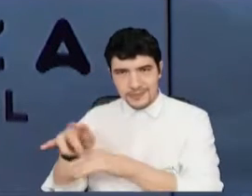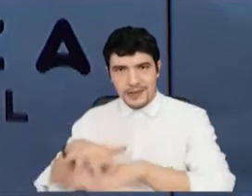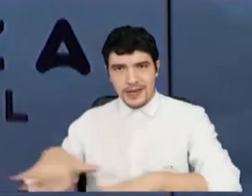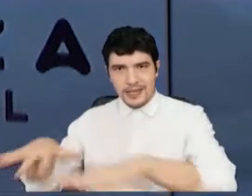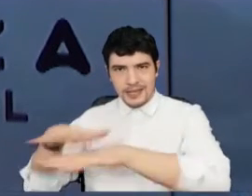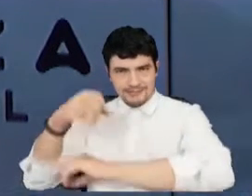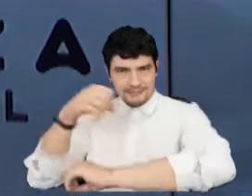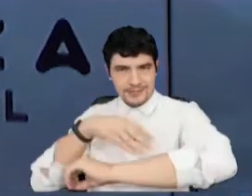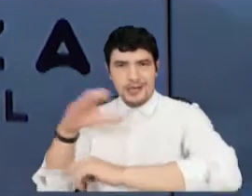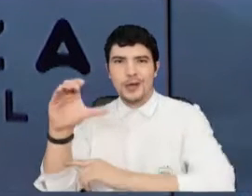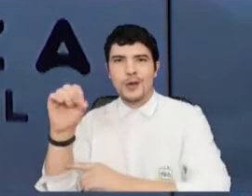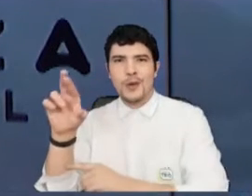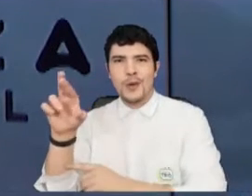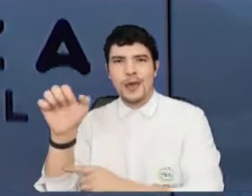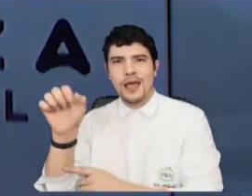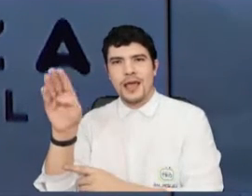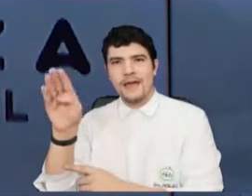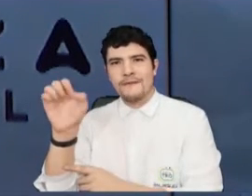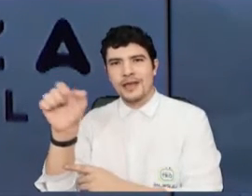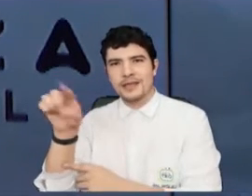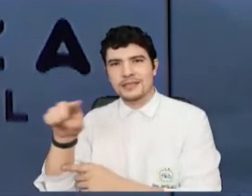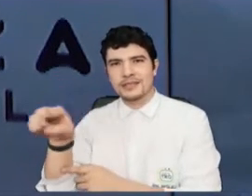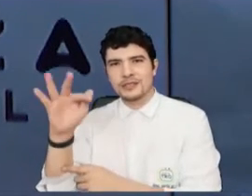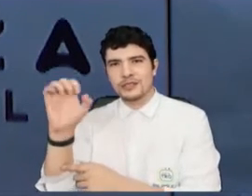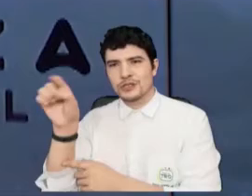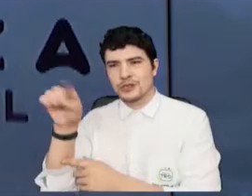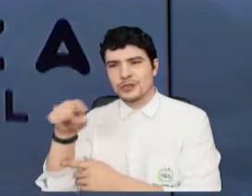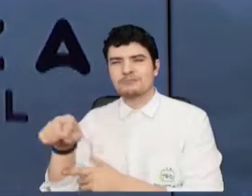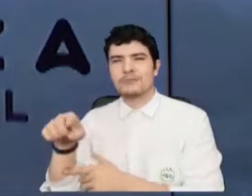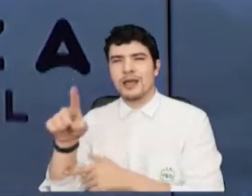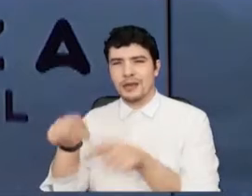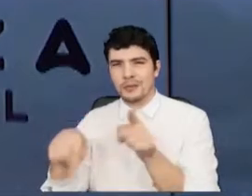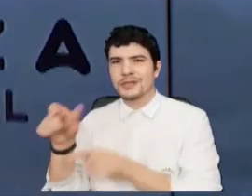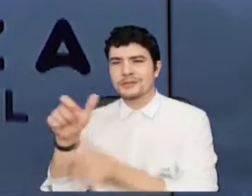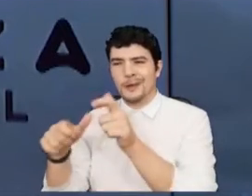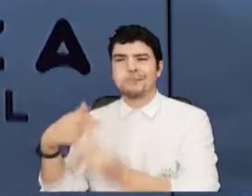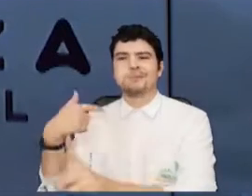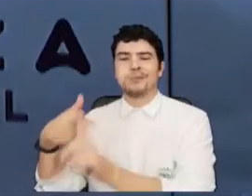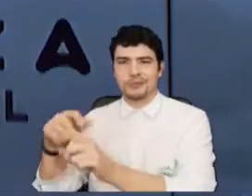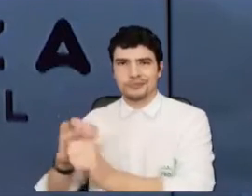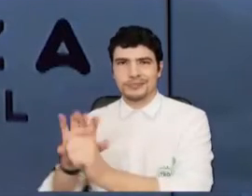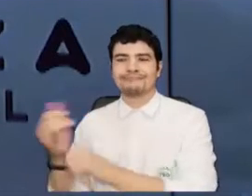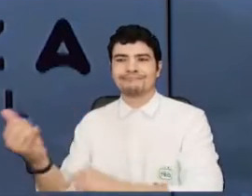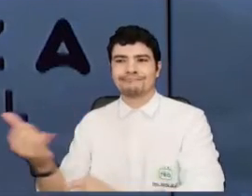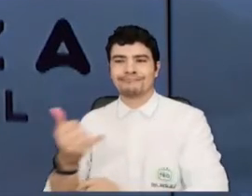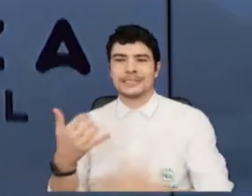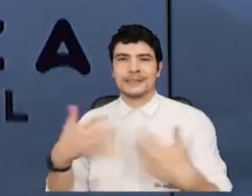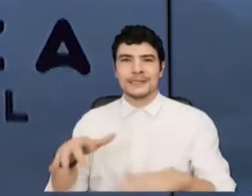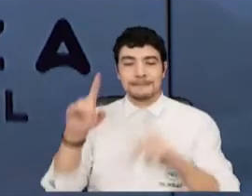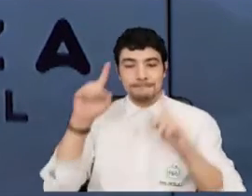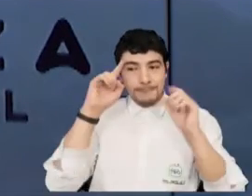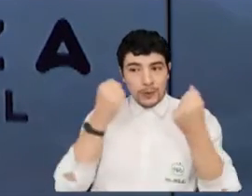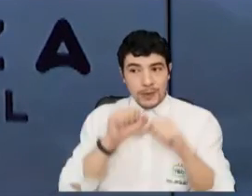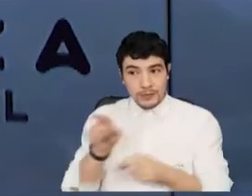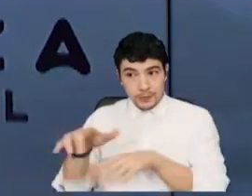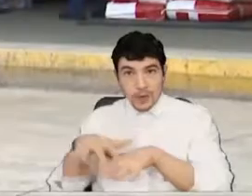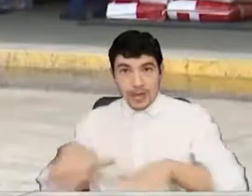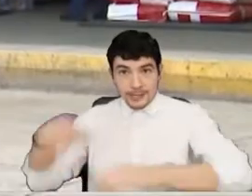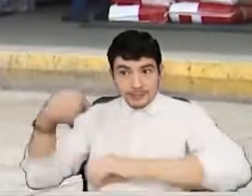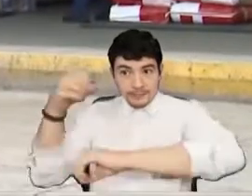dado positivo para coronavirus y se teme que lleguen a cerrar esta, que es la central de alimentos más grande de Colombia.